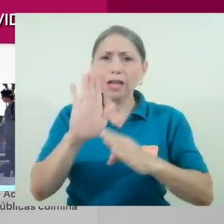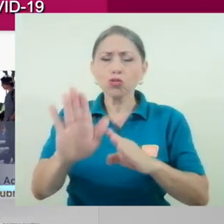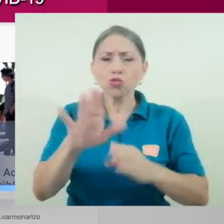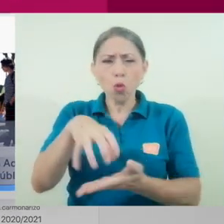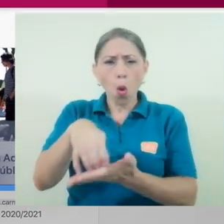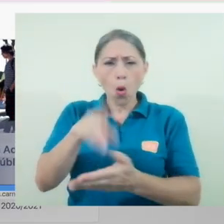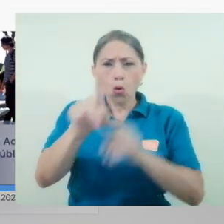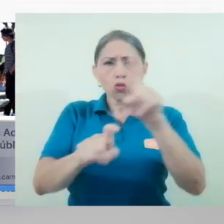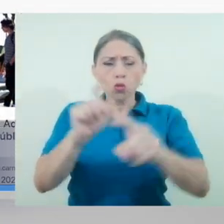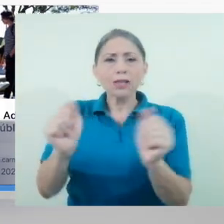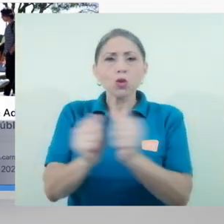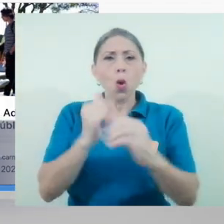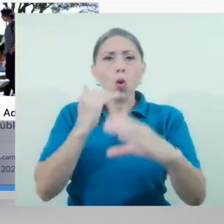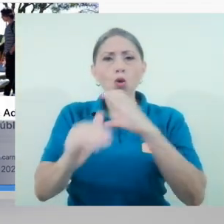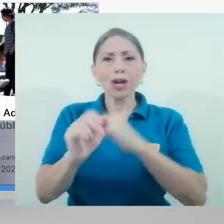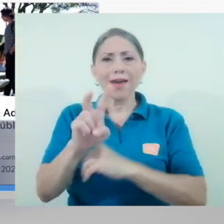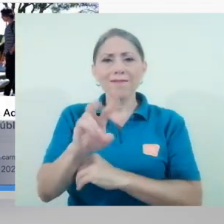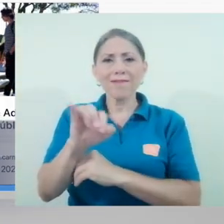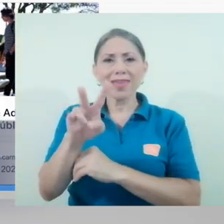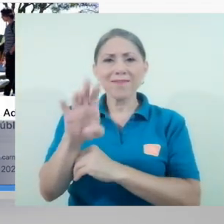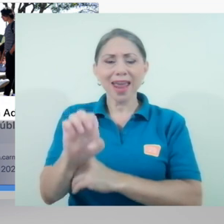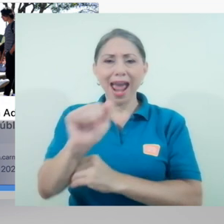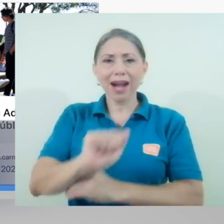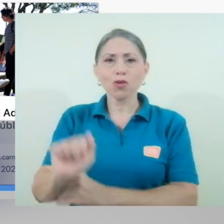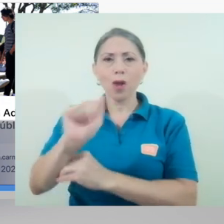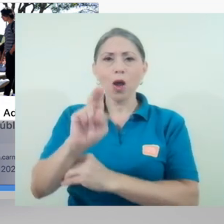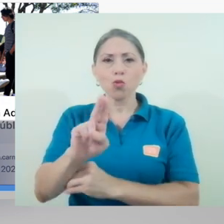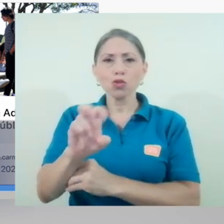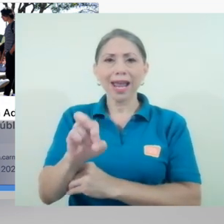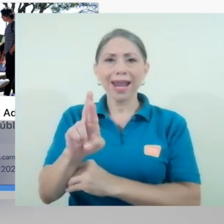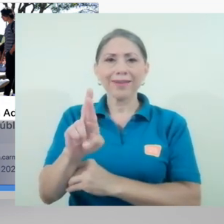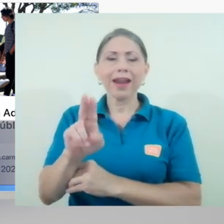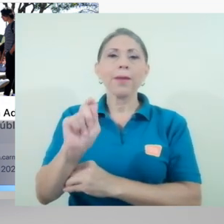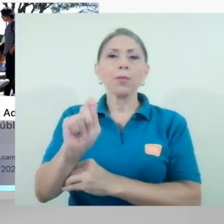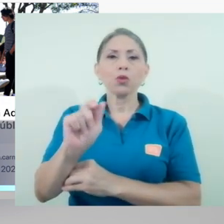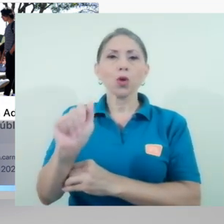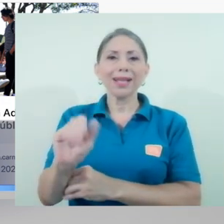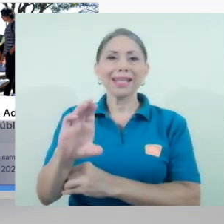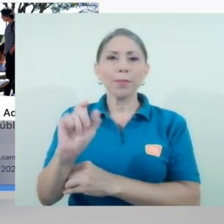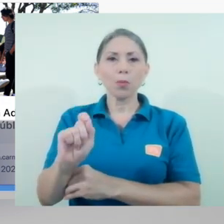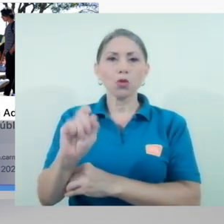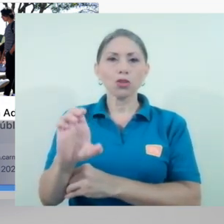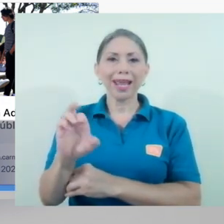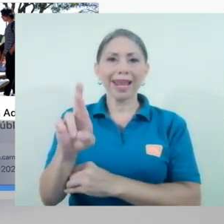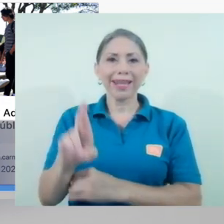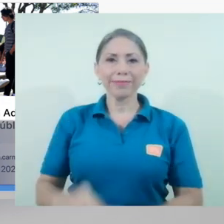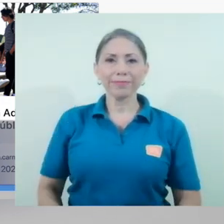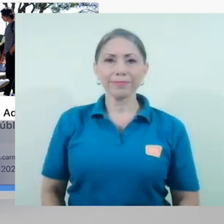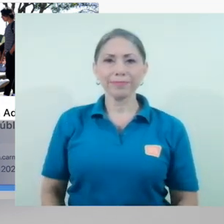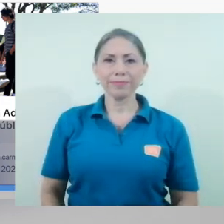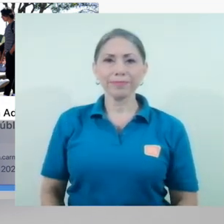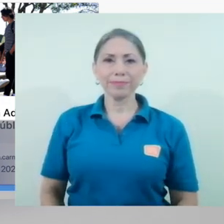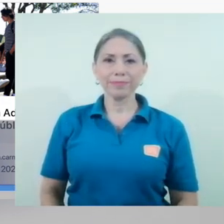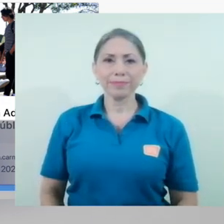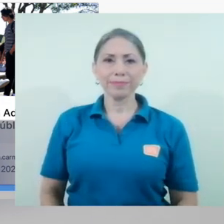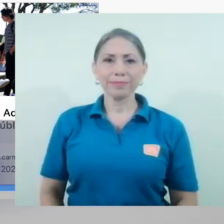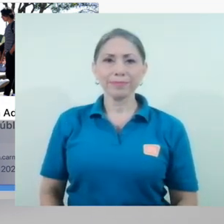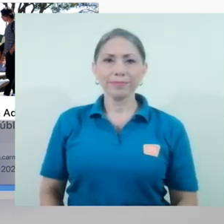sus consultas mediante el correo vive@ucr.ac.cr.